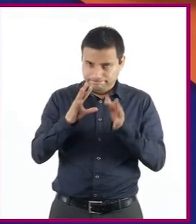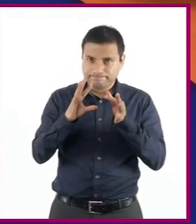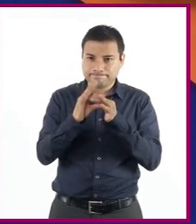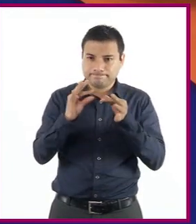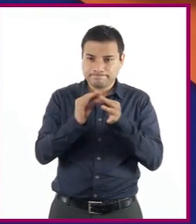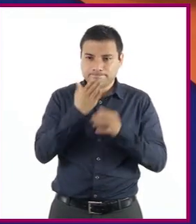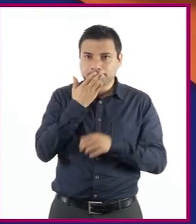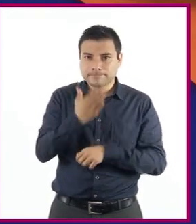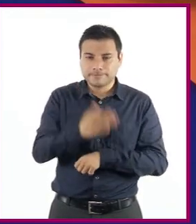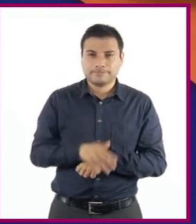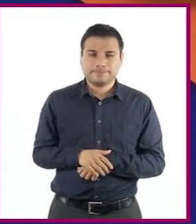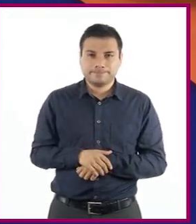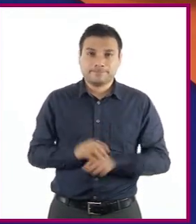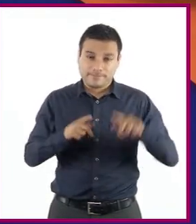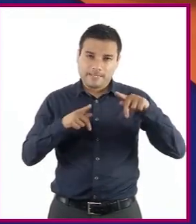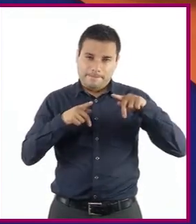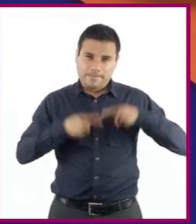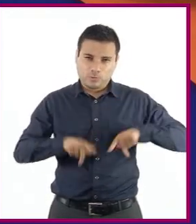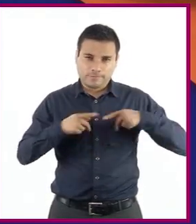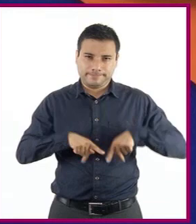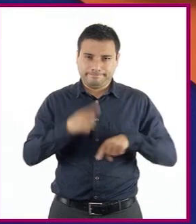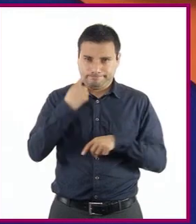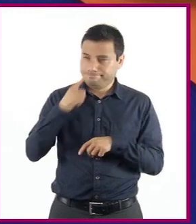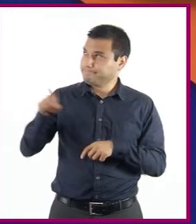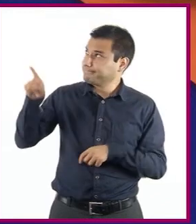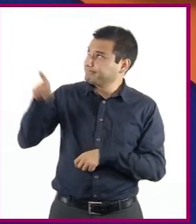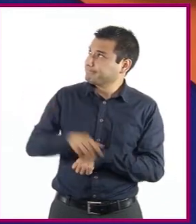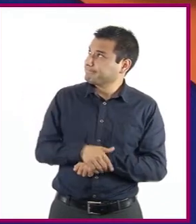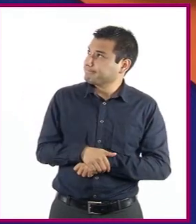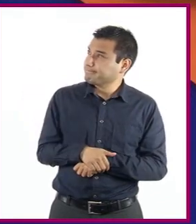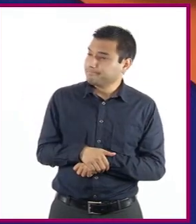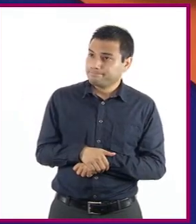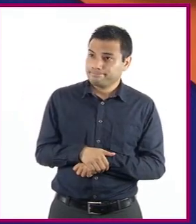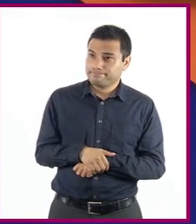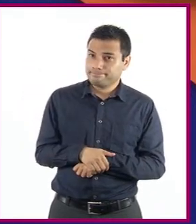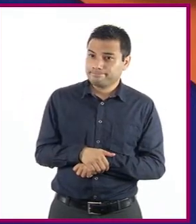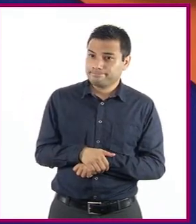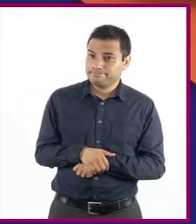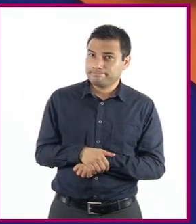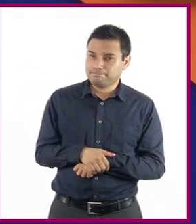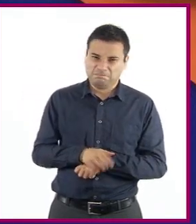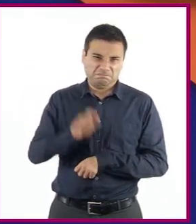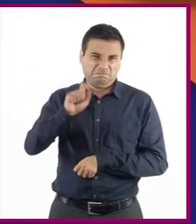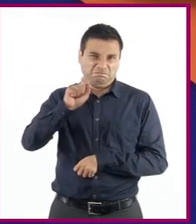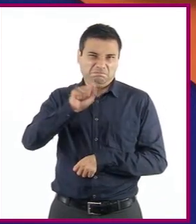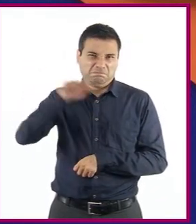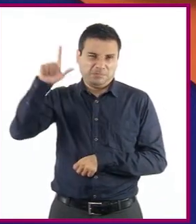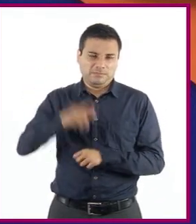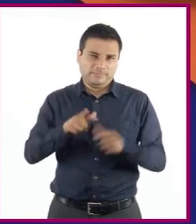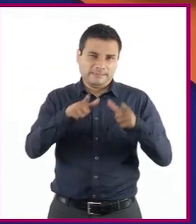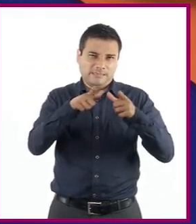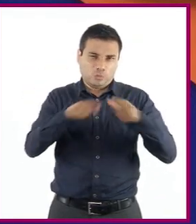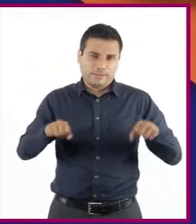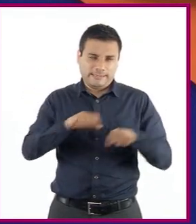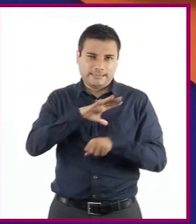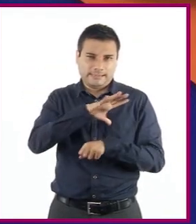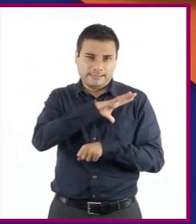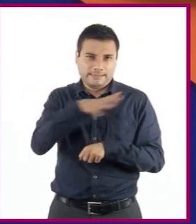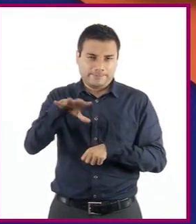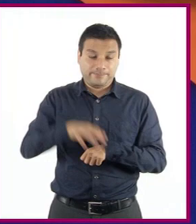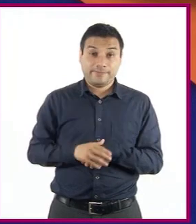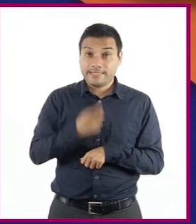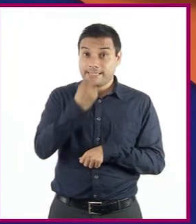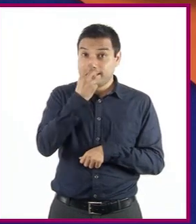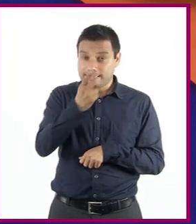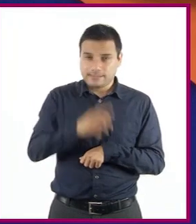bien. Los autores Martín Sorraquino y José Portolés, especialistas sobre lingüística general, definen